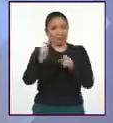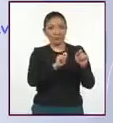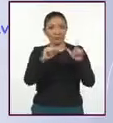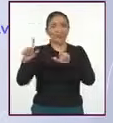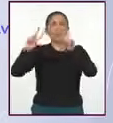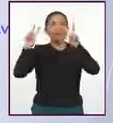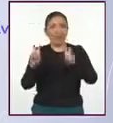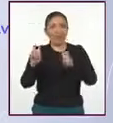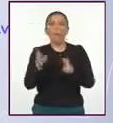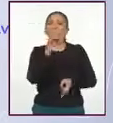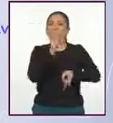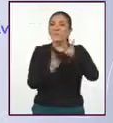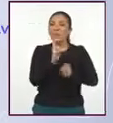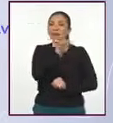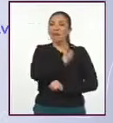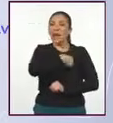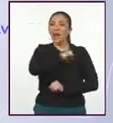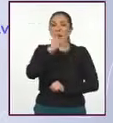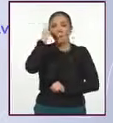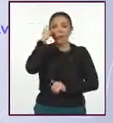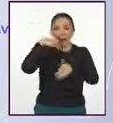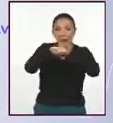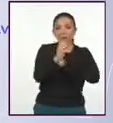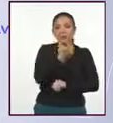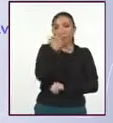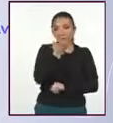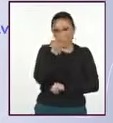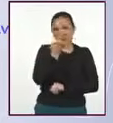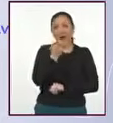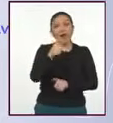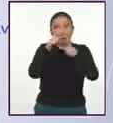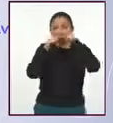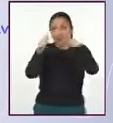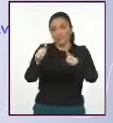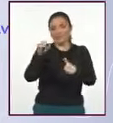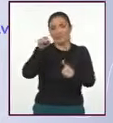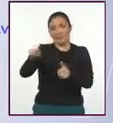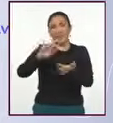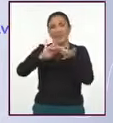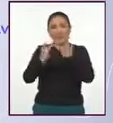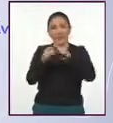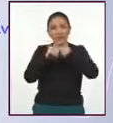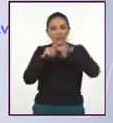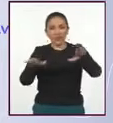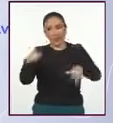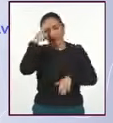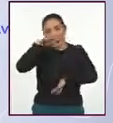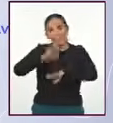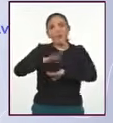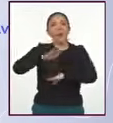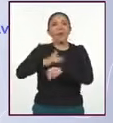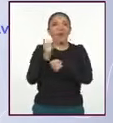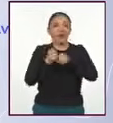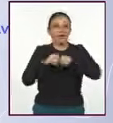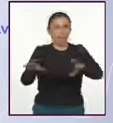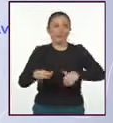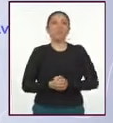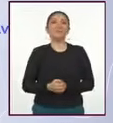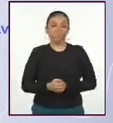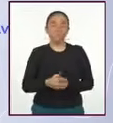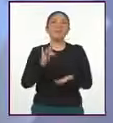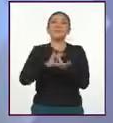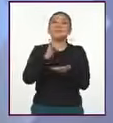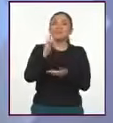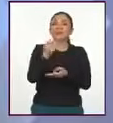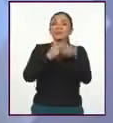tema Hablemos de salud mental en el aula. Estén pendientes de nuestras redes sociales para tener mucha más información.